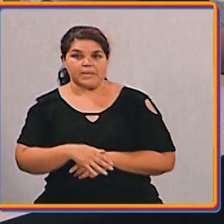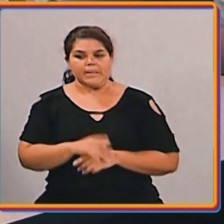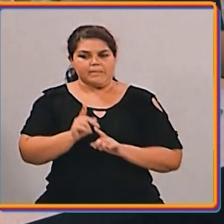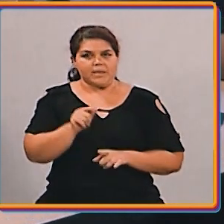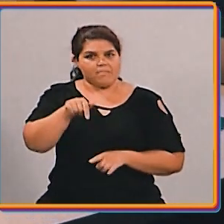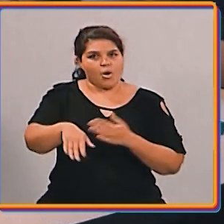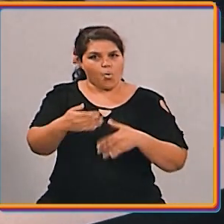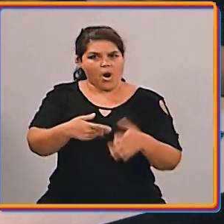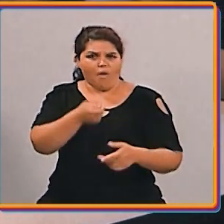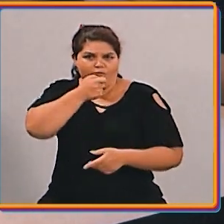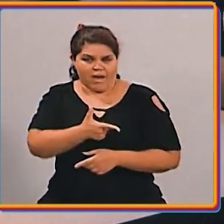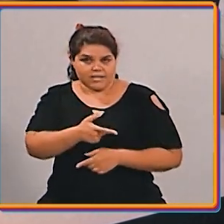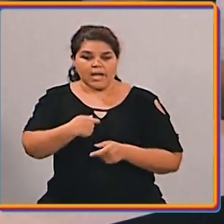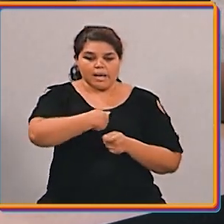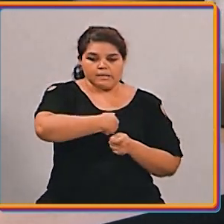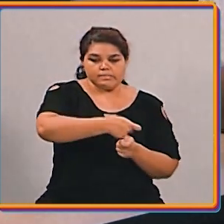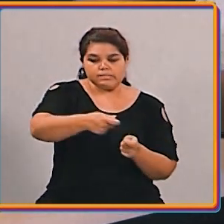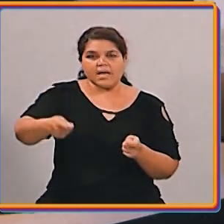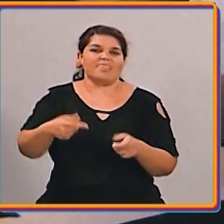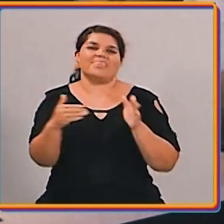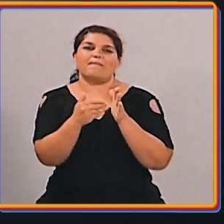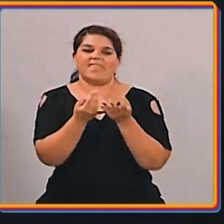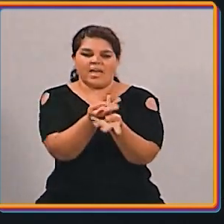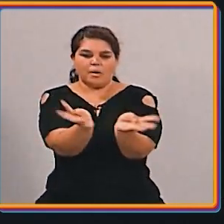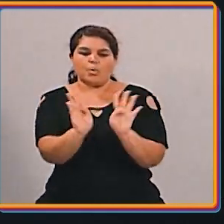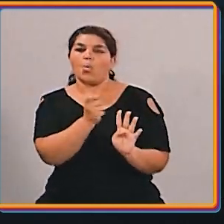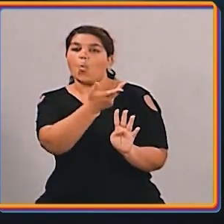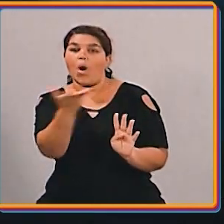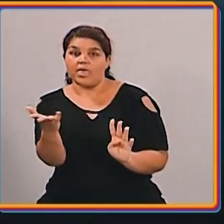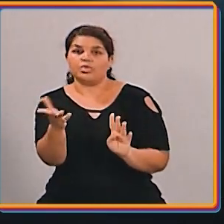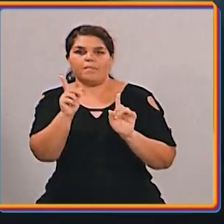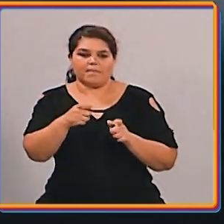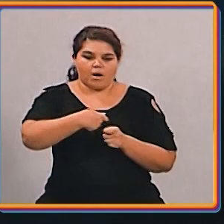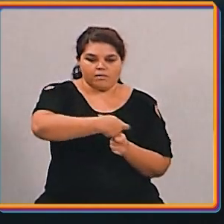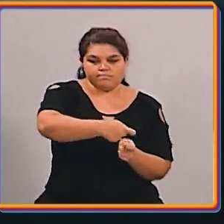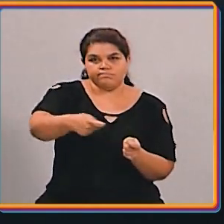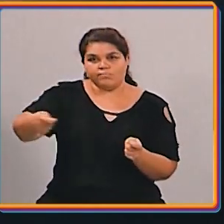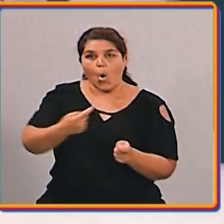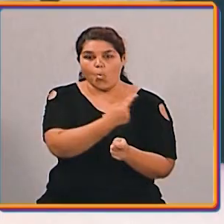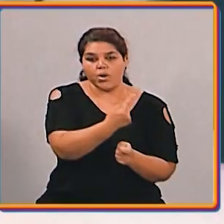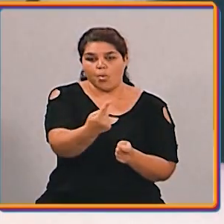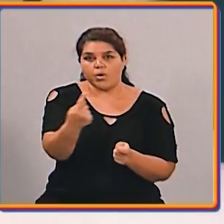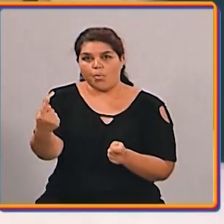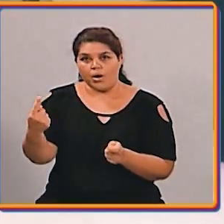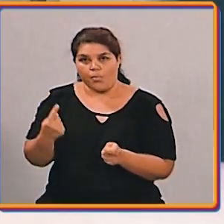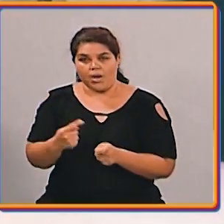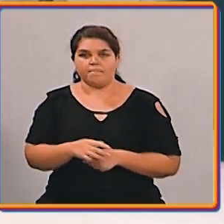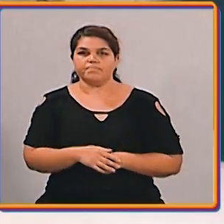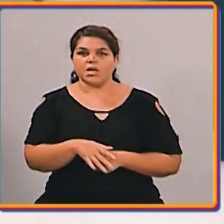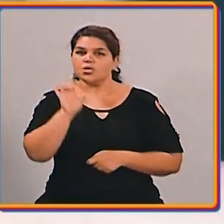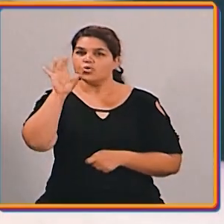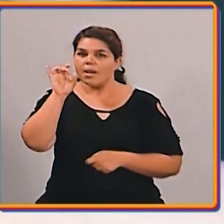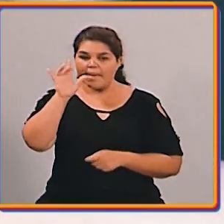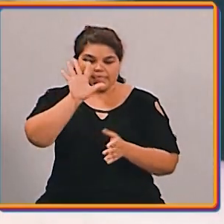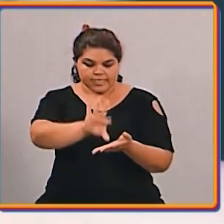Jugar al ladrón y al policía es muy simple. Se reparten tantas cartas de una baraja española como personas hay en la mesa. Solo vos tenés que saber